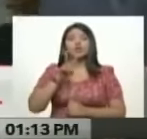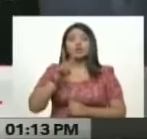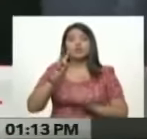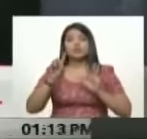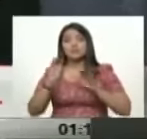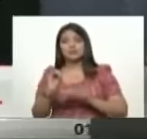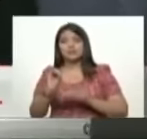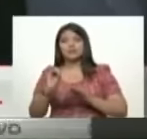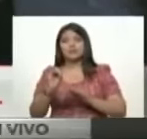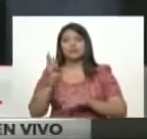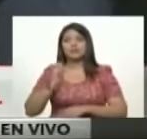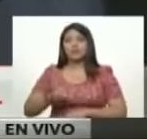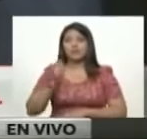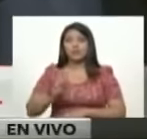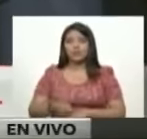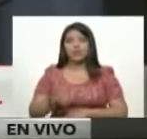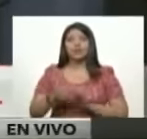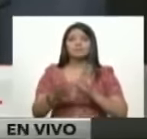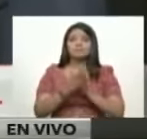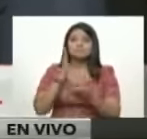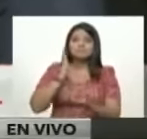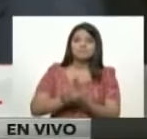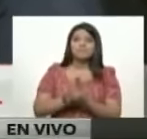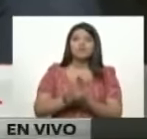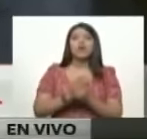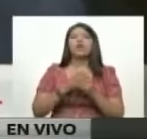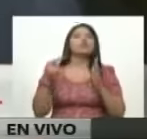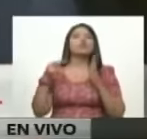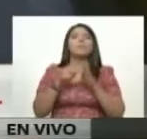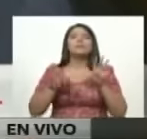TSJ, expediente número